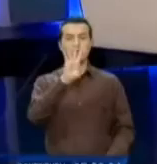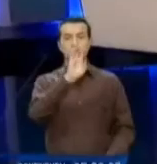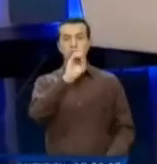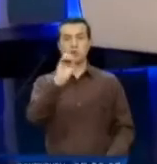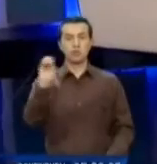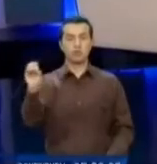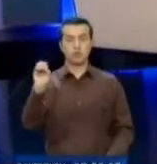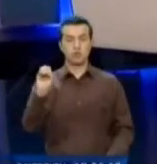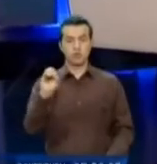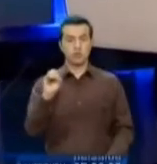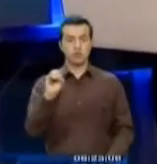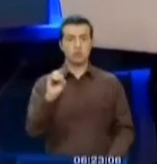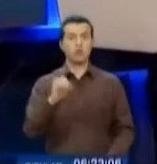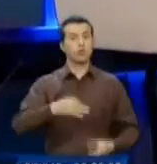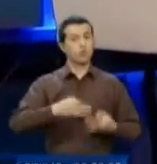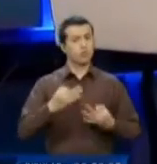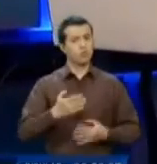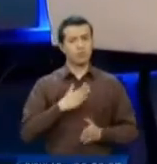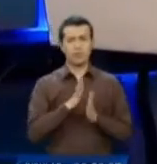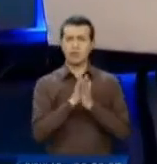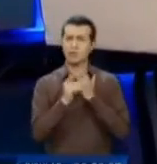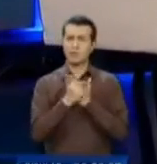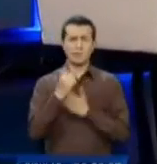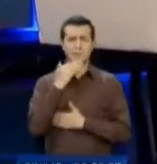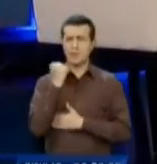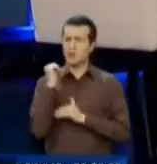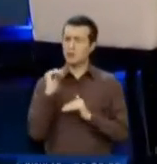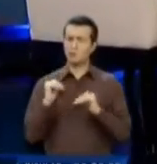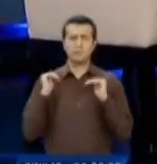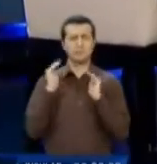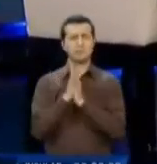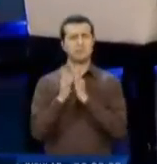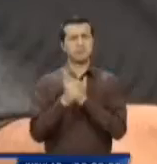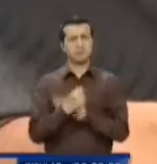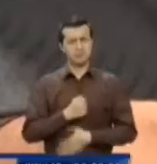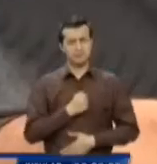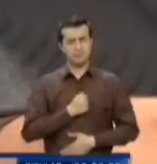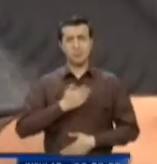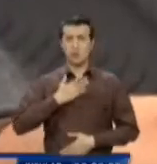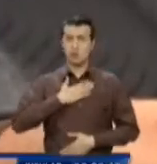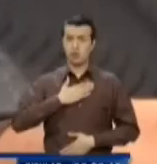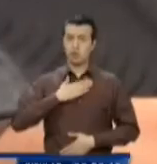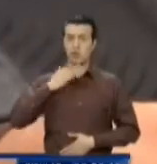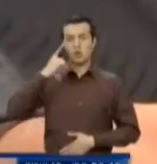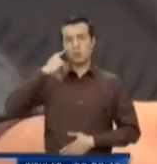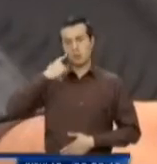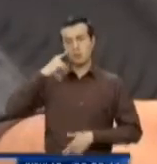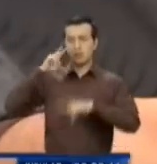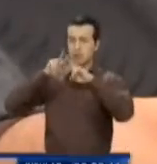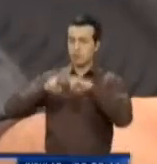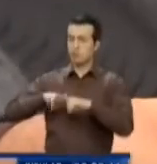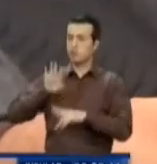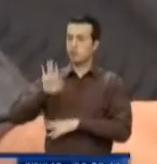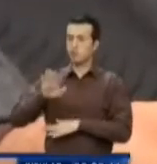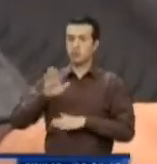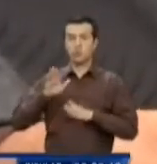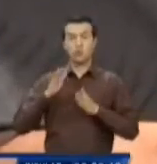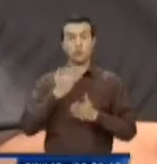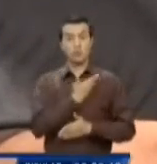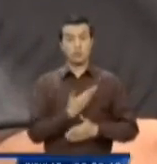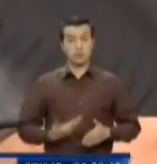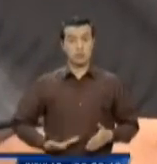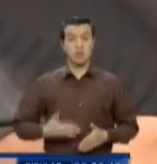0989-744-400. Este libro es uno de mis mejores libros y justamente haciendo un análisis de la historia desde el presidente